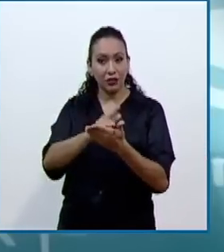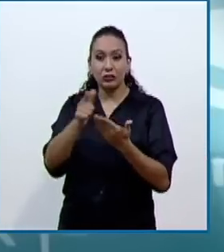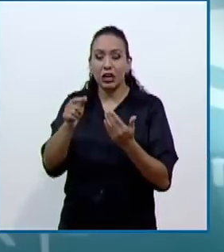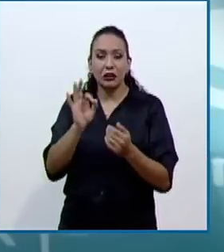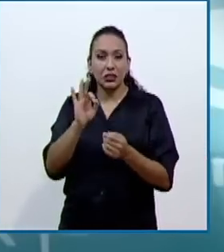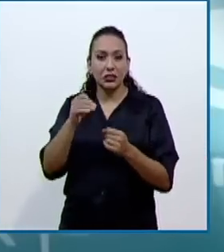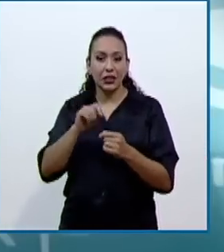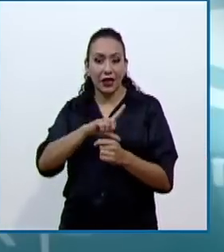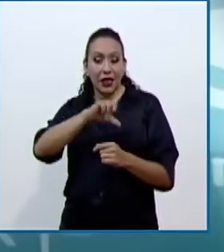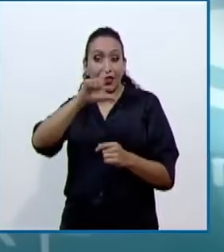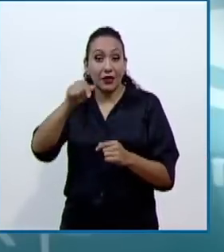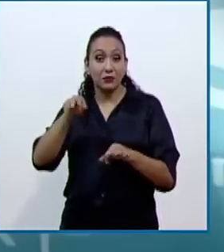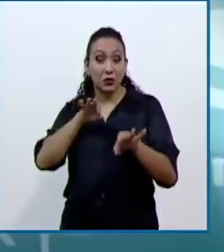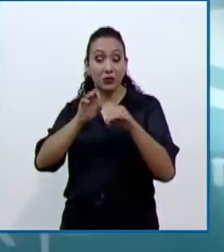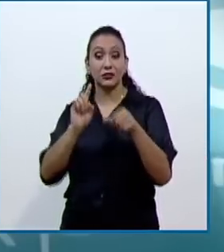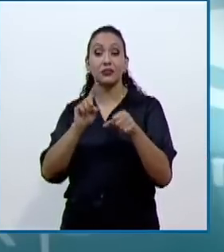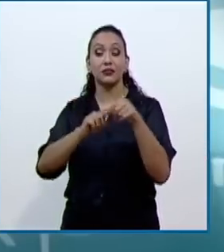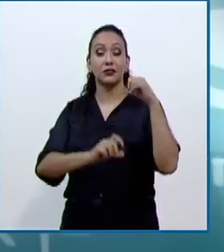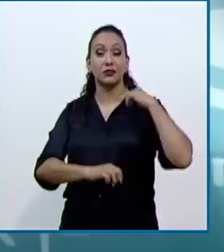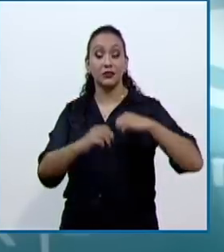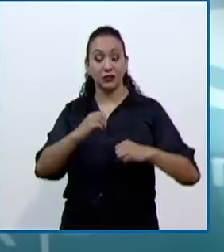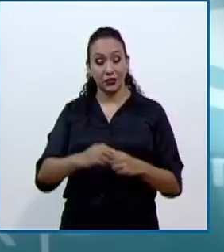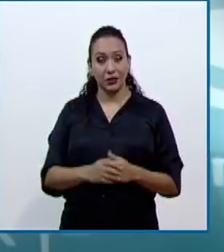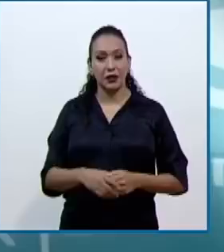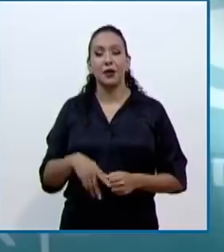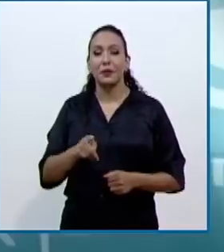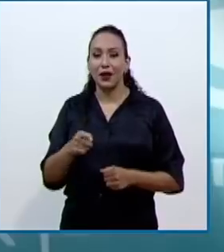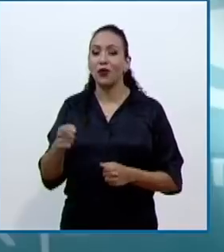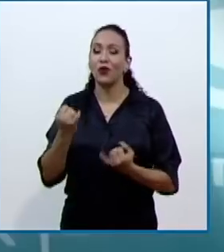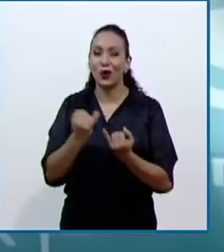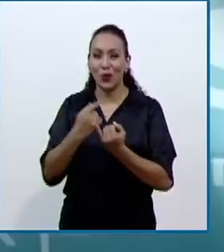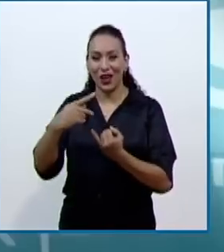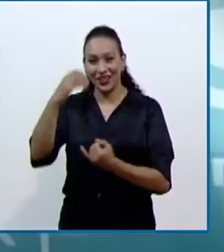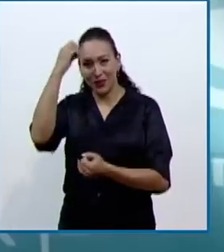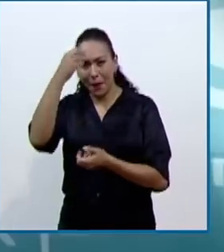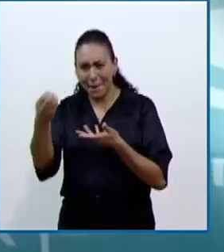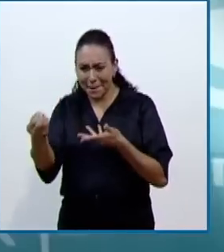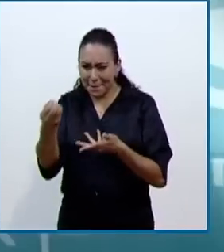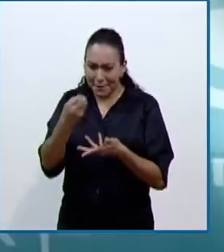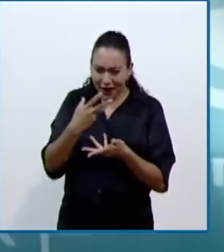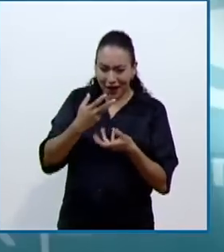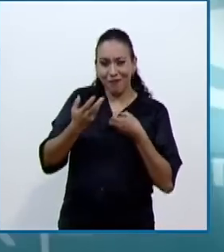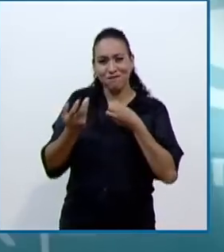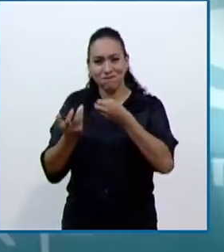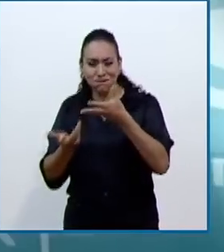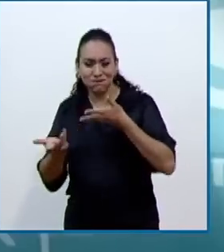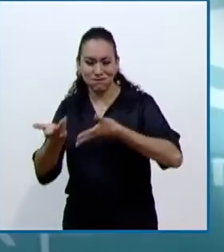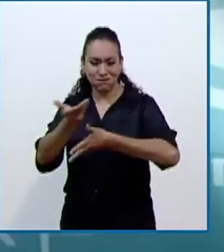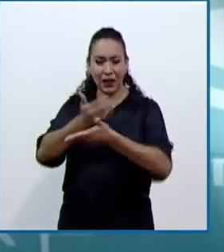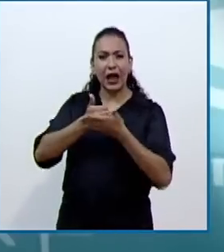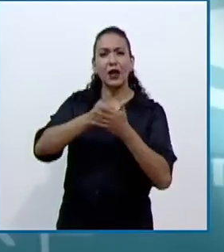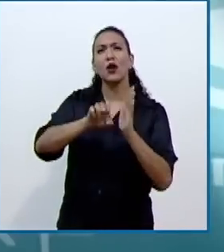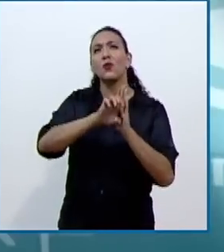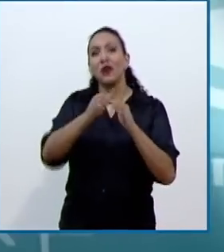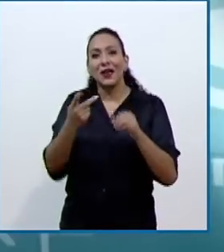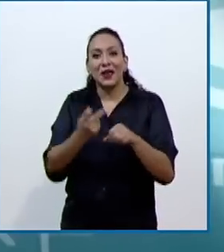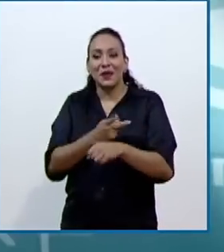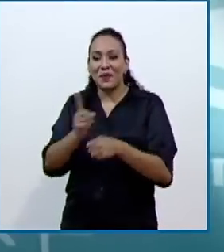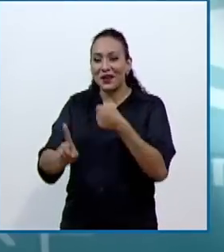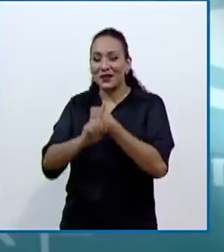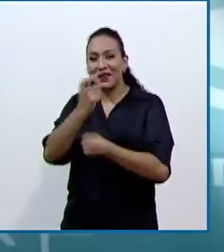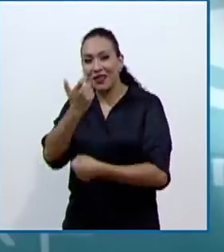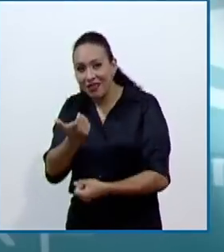filas del Poder Judicial de la Federación, sino también que ellos nos retroalimenten de cuáles son esos problemas sociales,